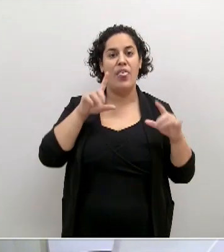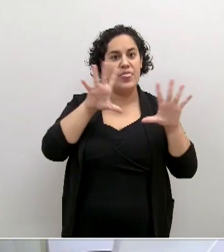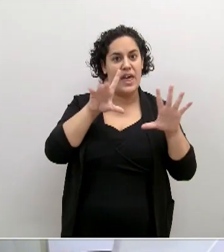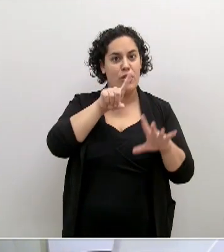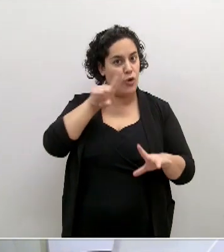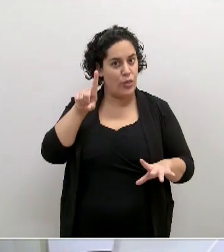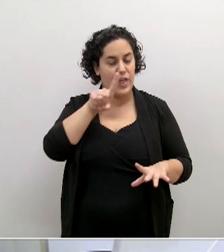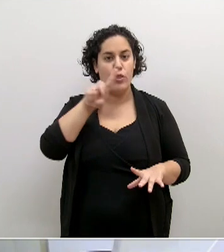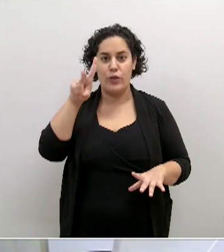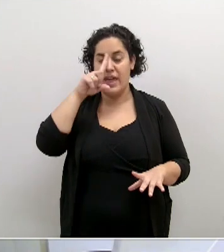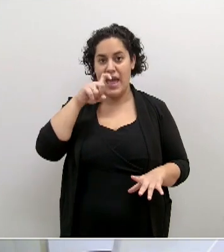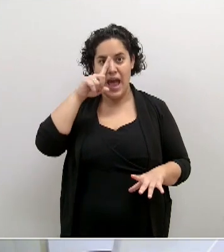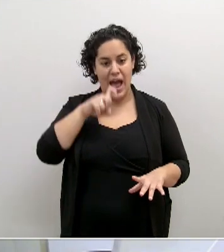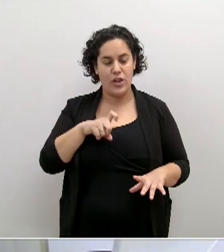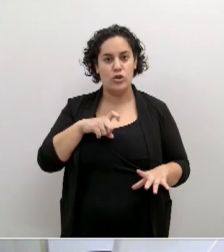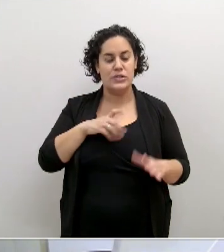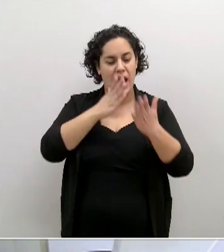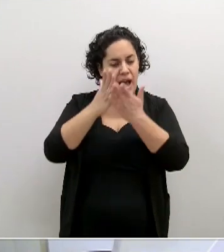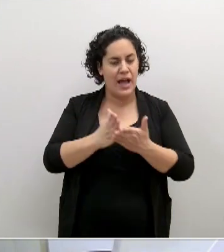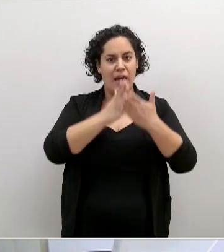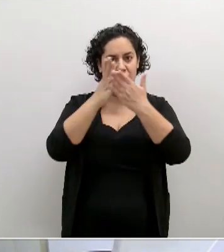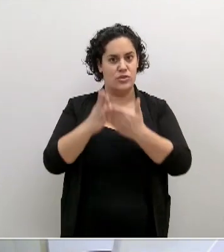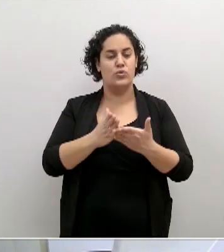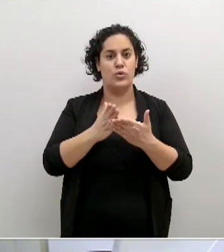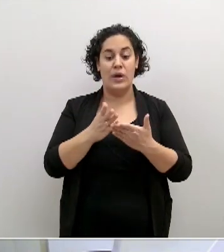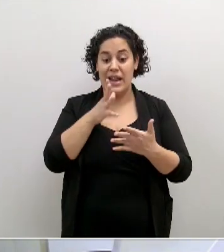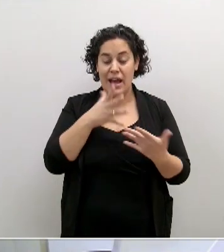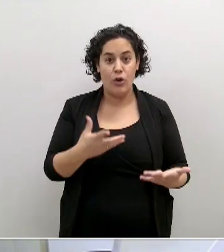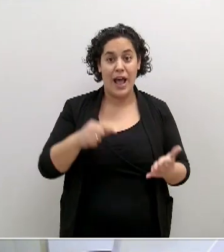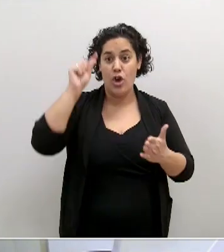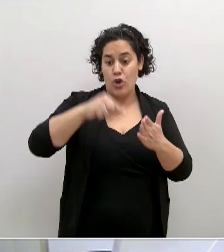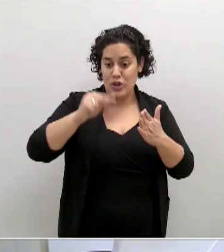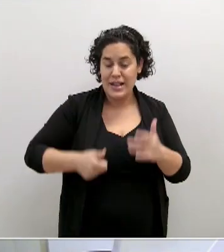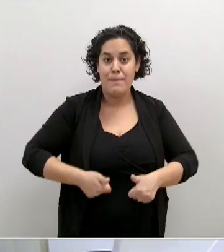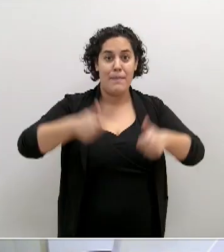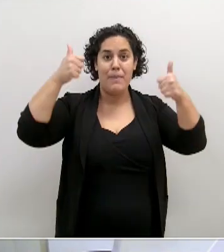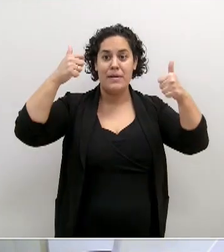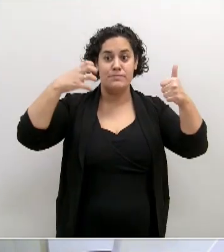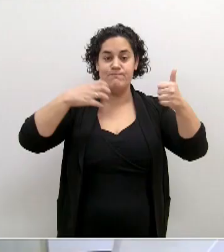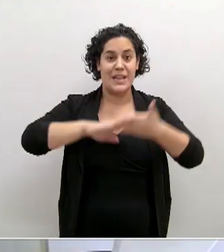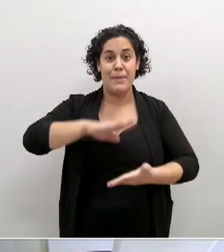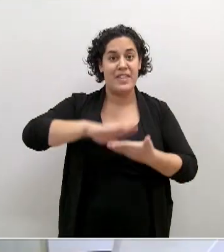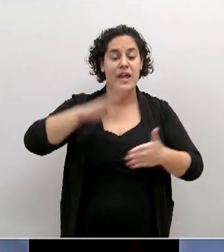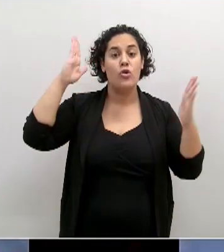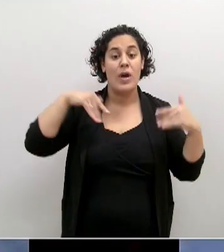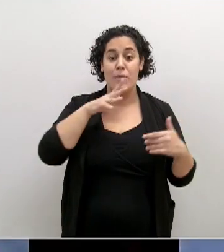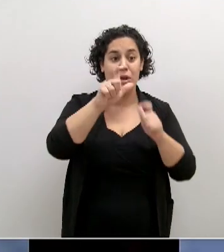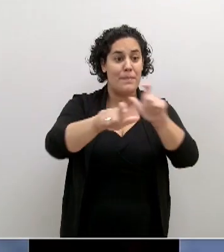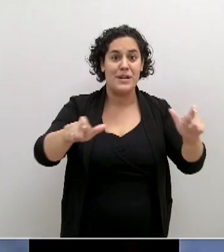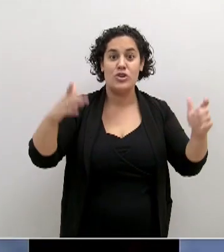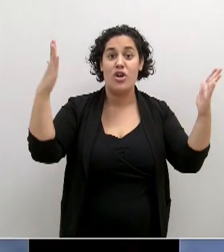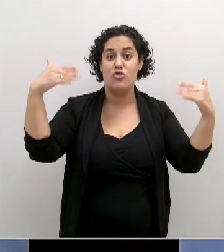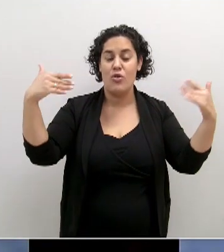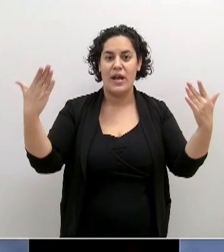años. O sea, no hay capacidad para contratar más porque, lógicamente, no hay más gente para contratar. O sea, por